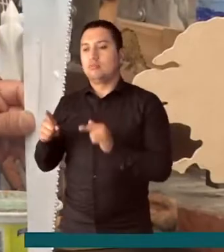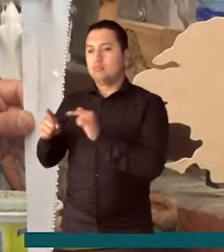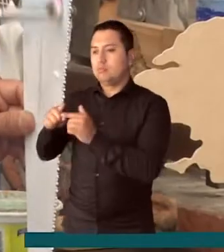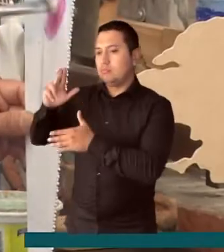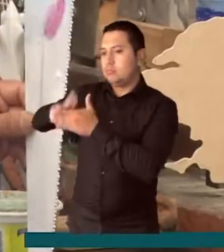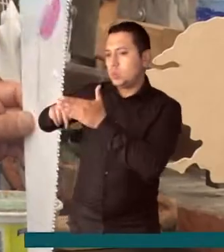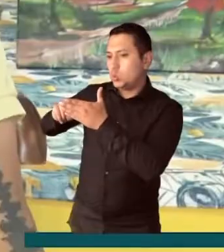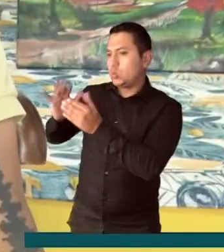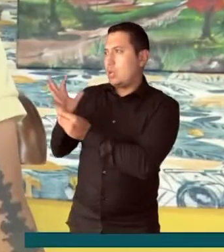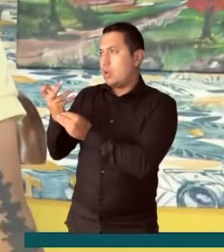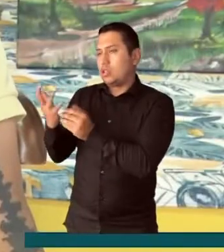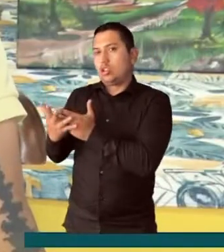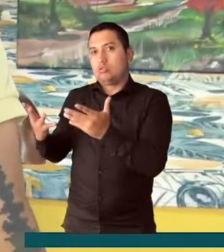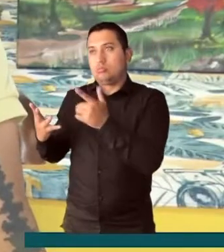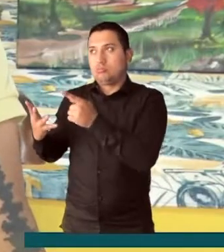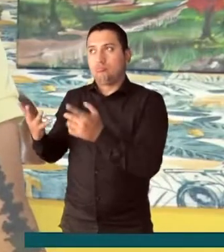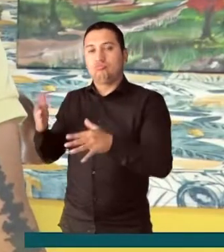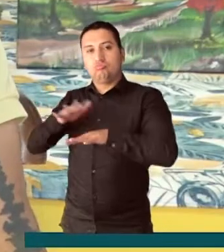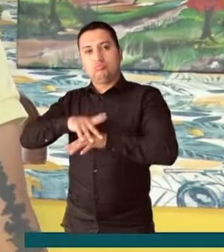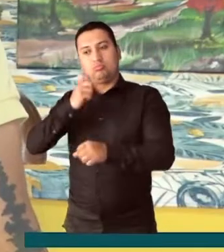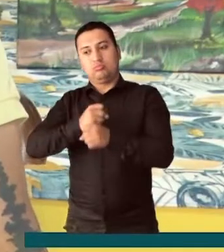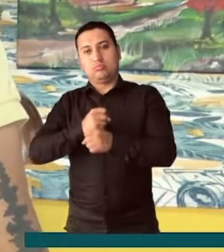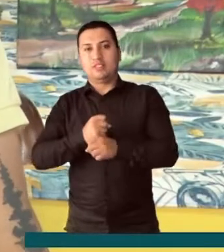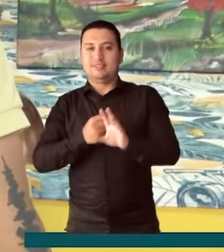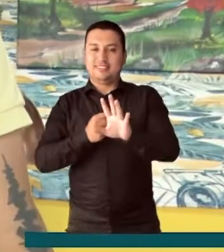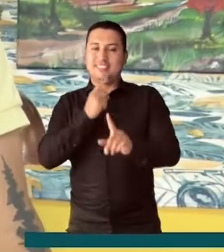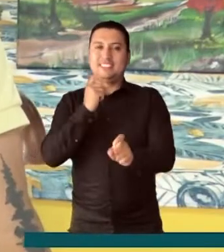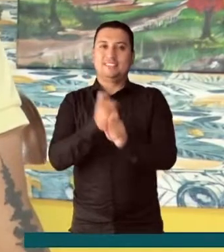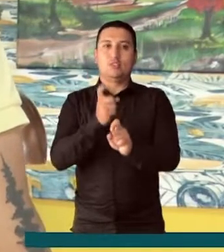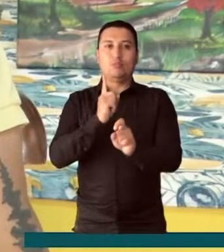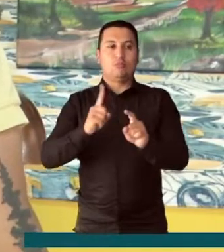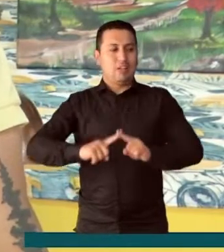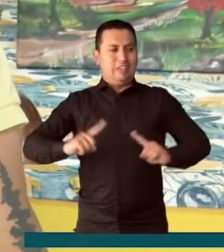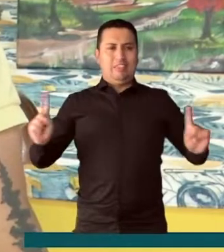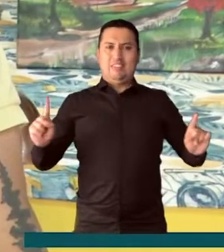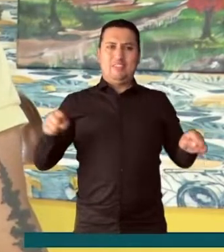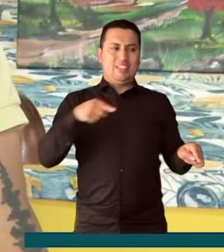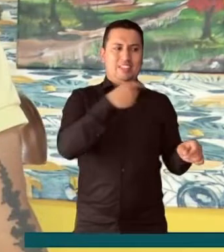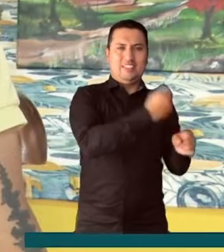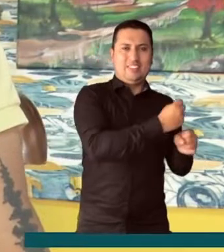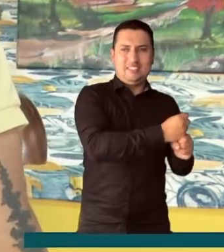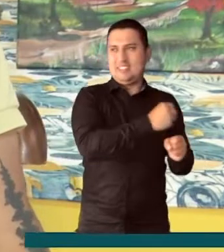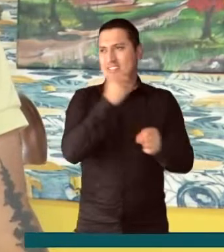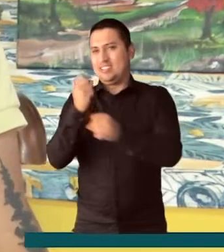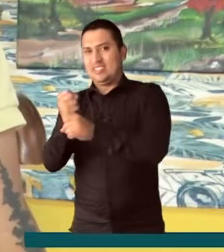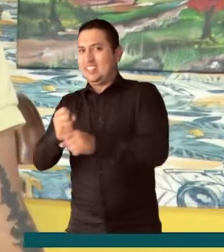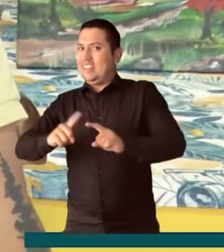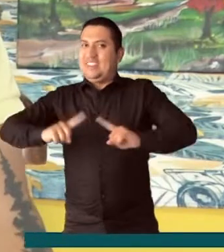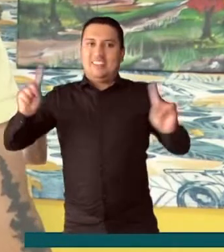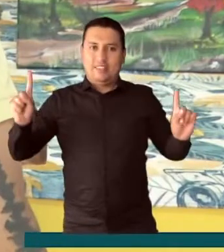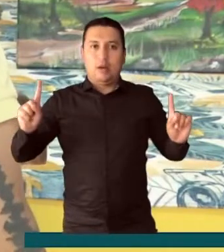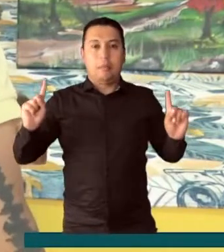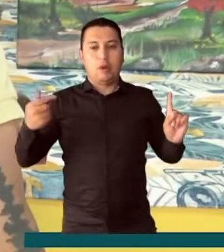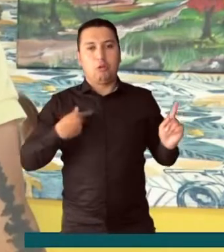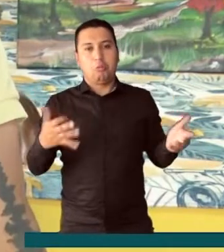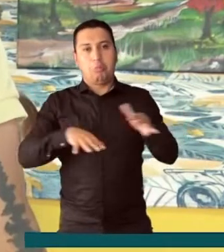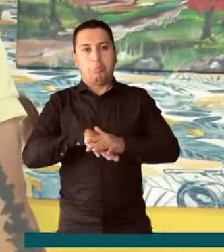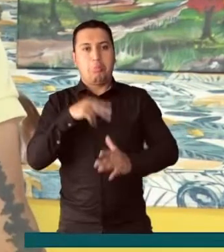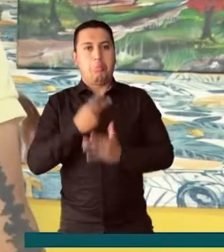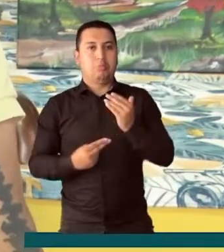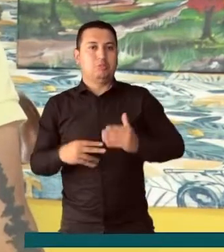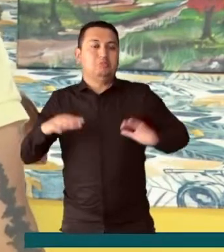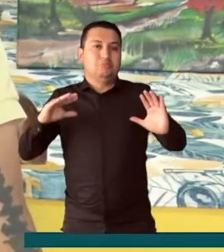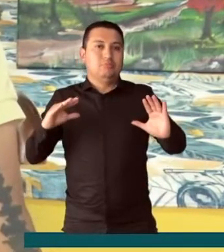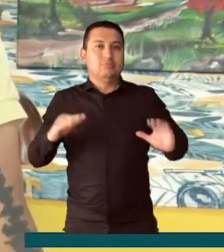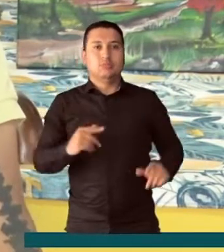arte. Es un poco difícil porque ninguna de las dos profesiones juega una con la otra.